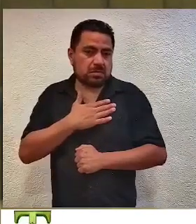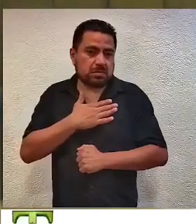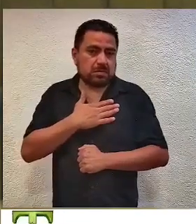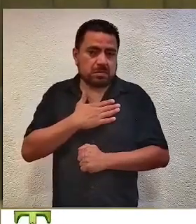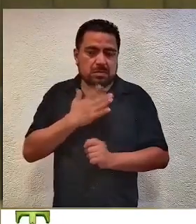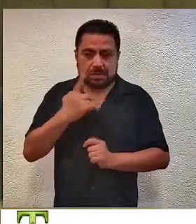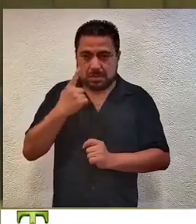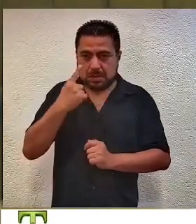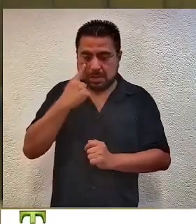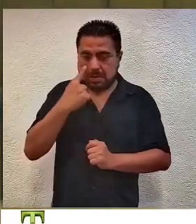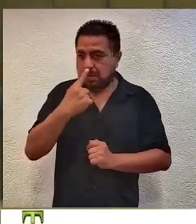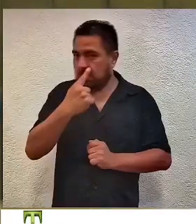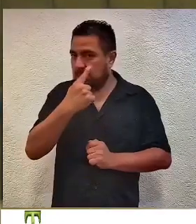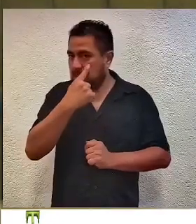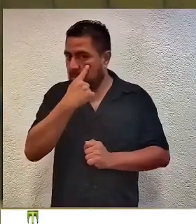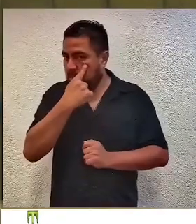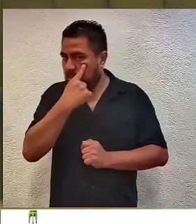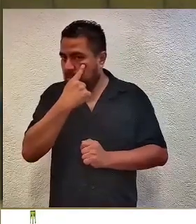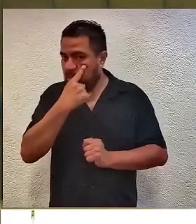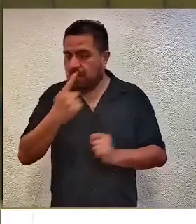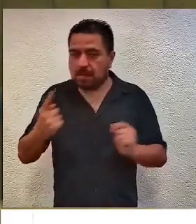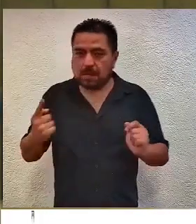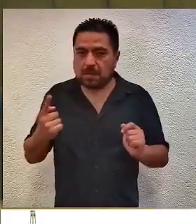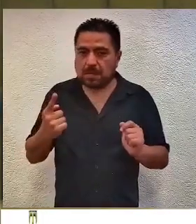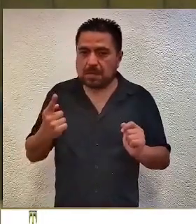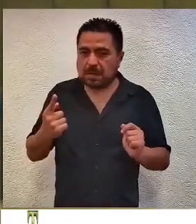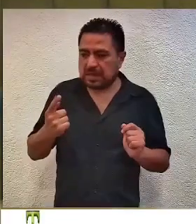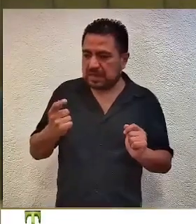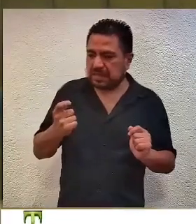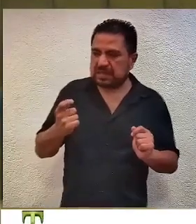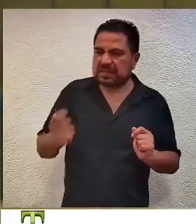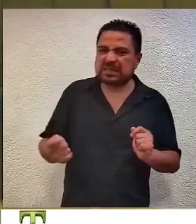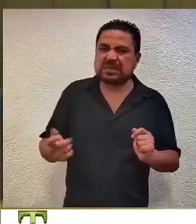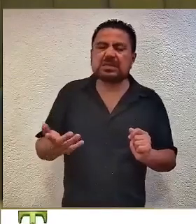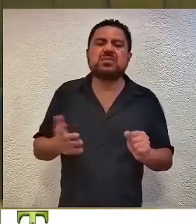tomando en consideración que es un empate